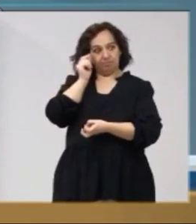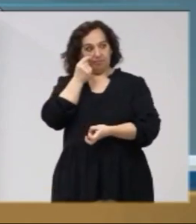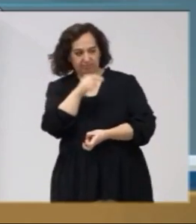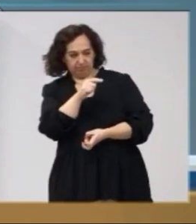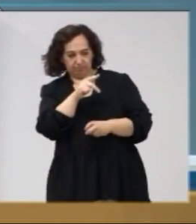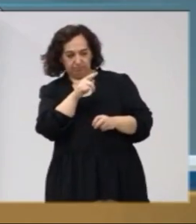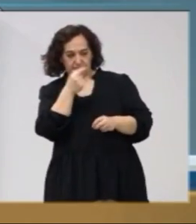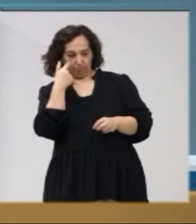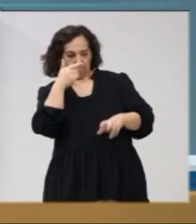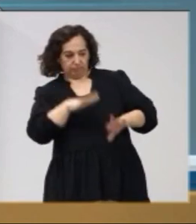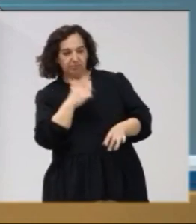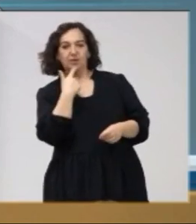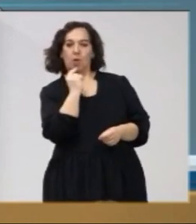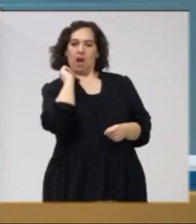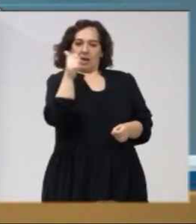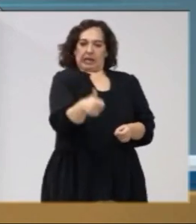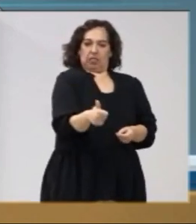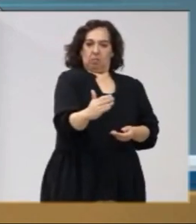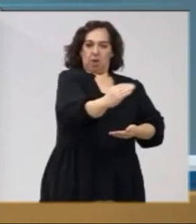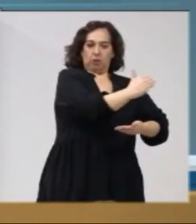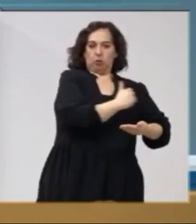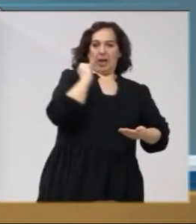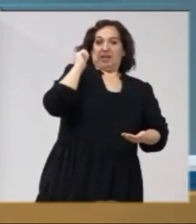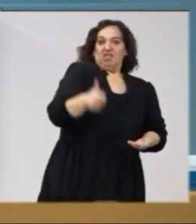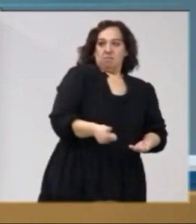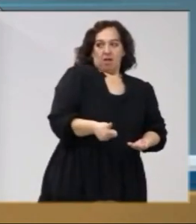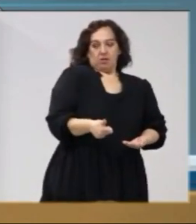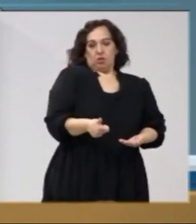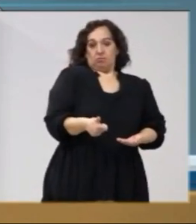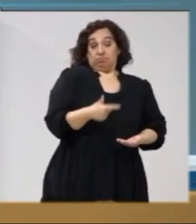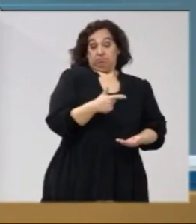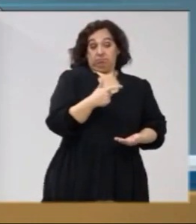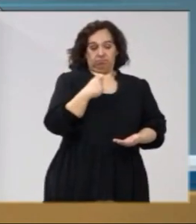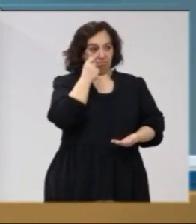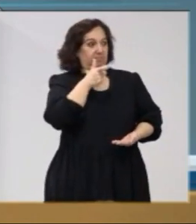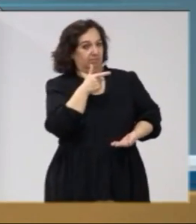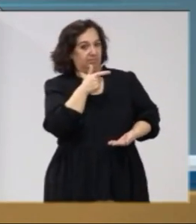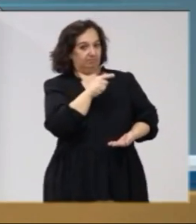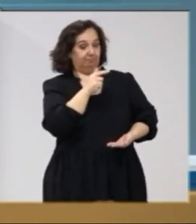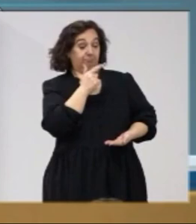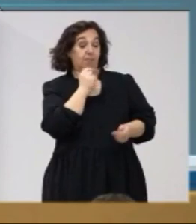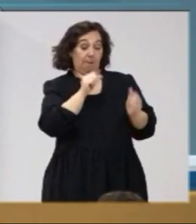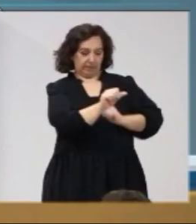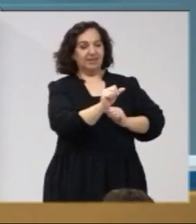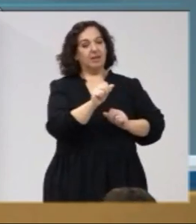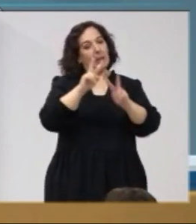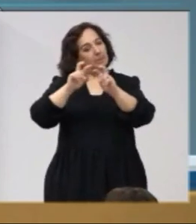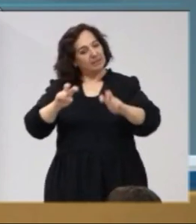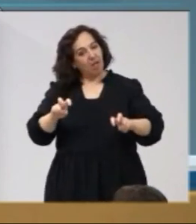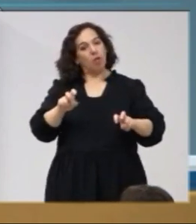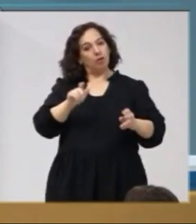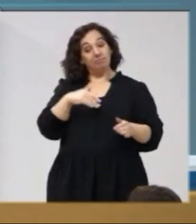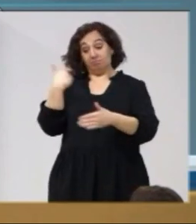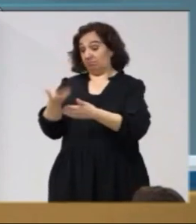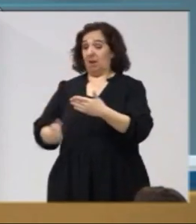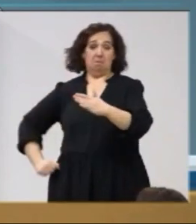un enriquecimiento que ha sido el origen de que esta investigación haya llegado hasta